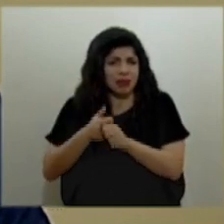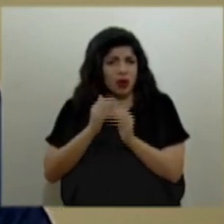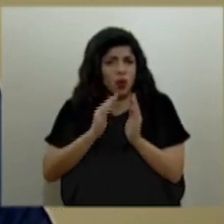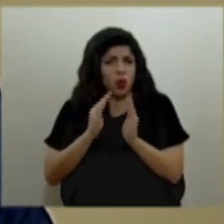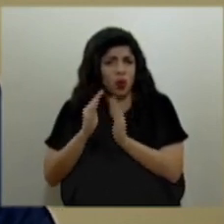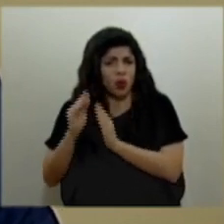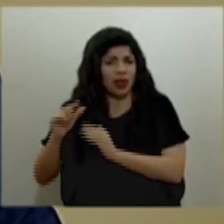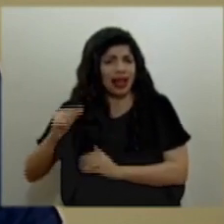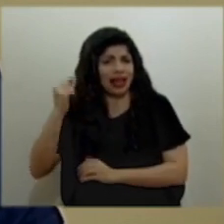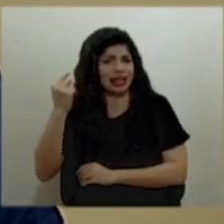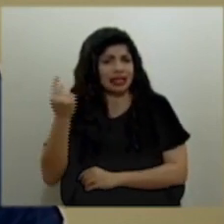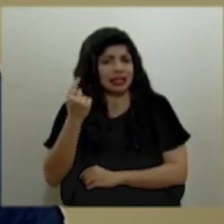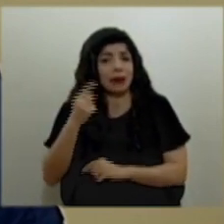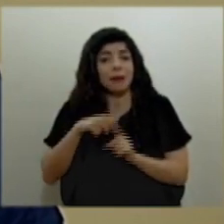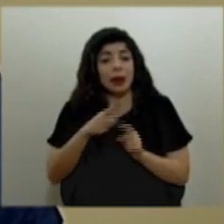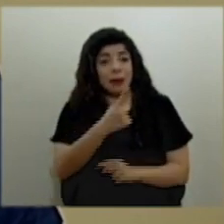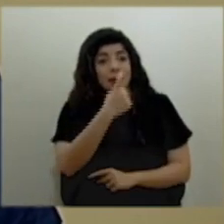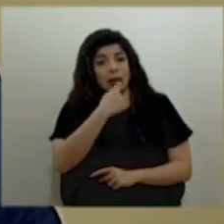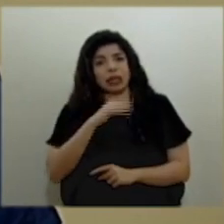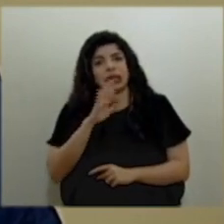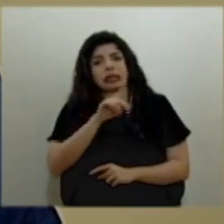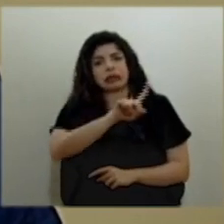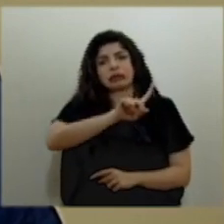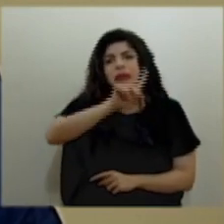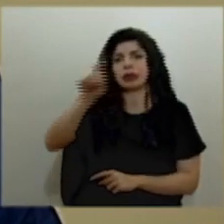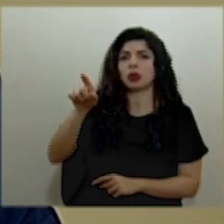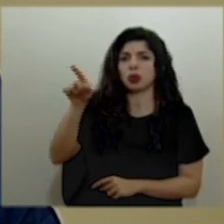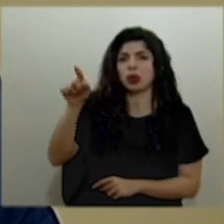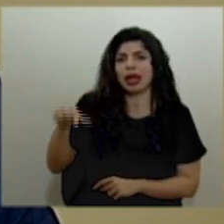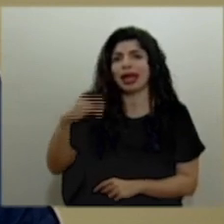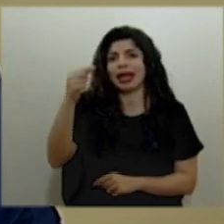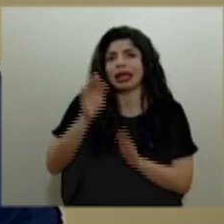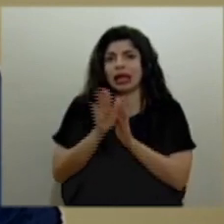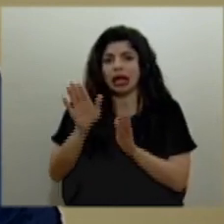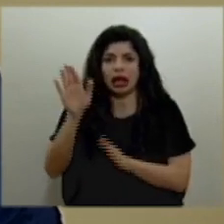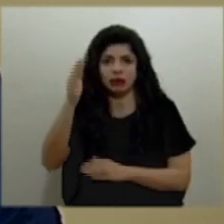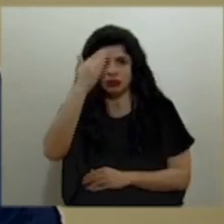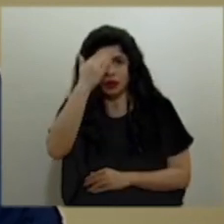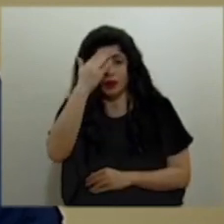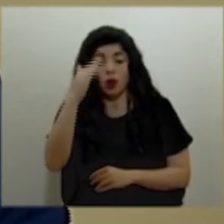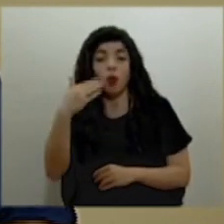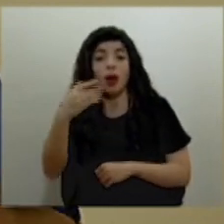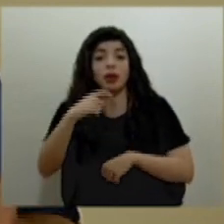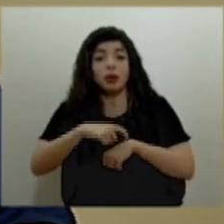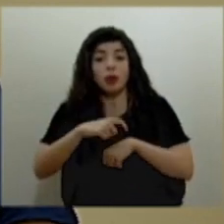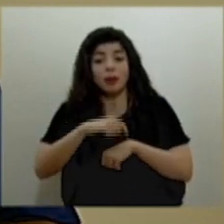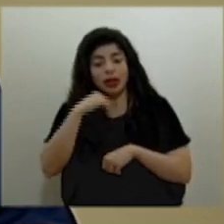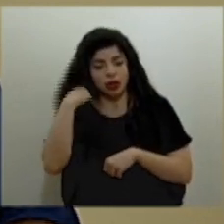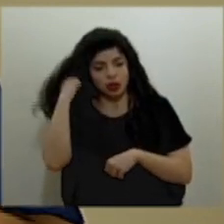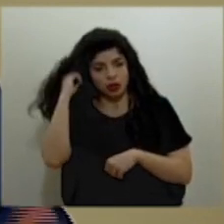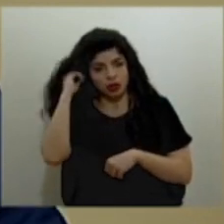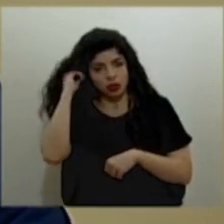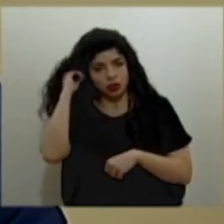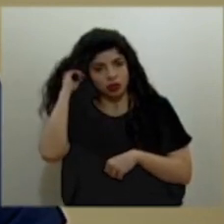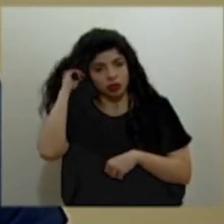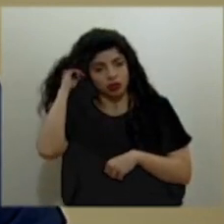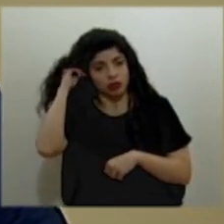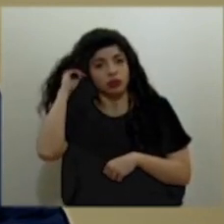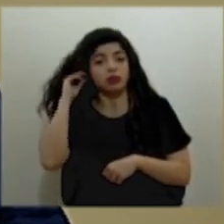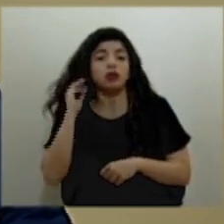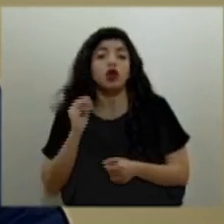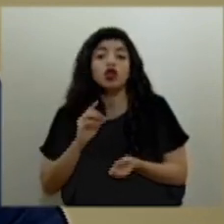la Gerencia General, pero sí, esa pregunta hay que hacérsela a la Gerencia General. En el momento que la doctora Balmaceda nos